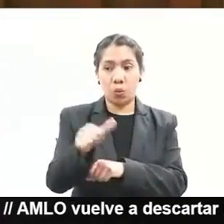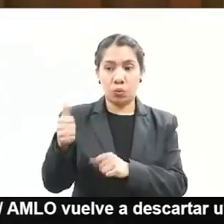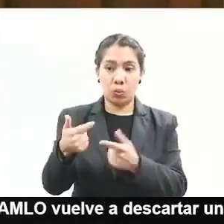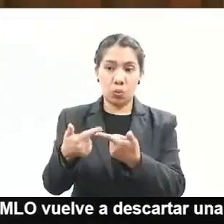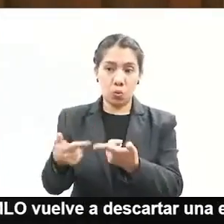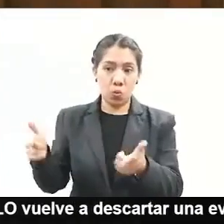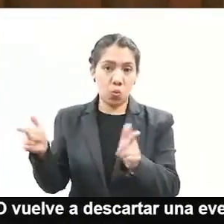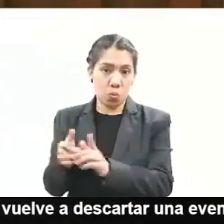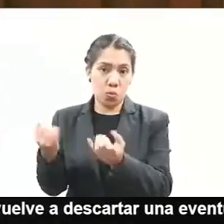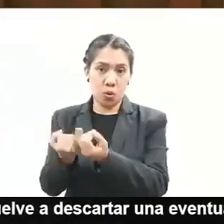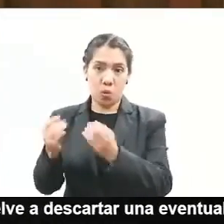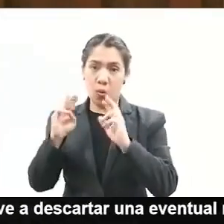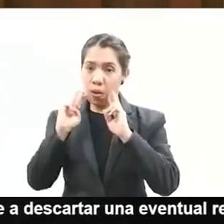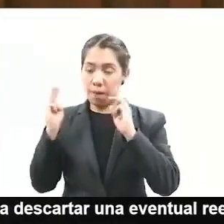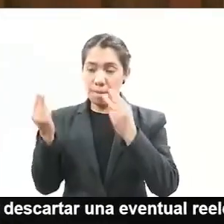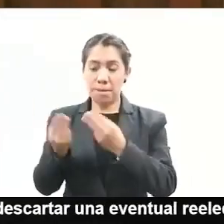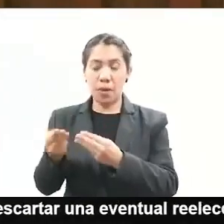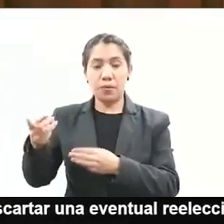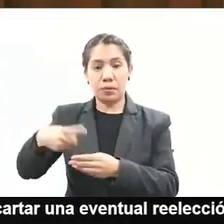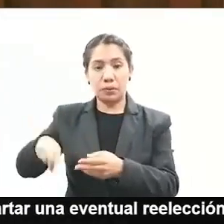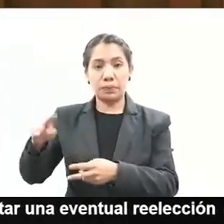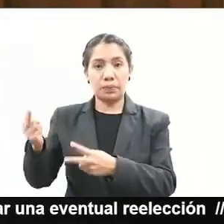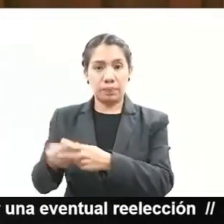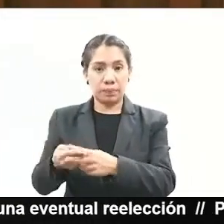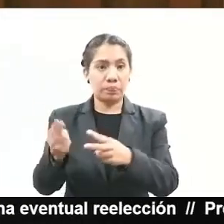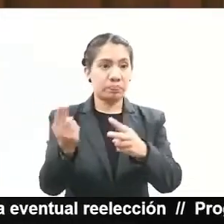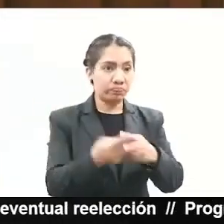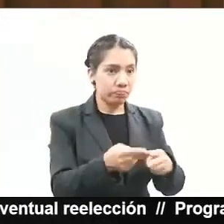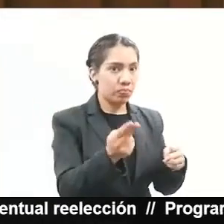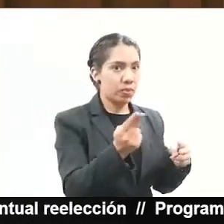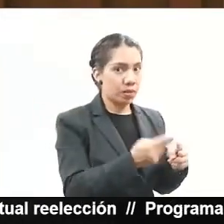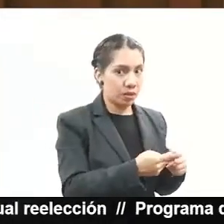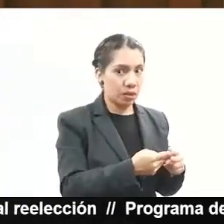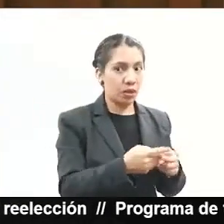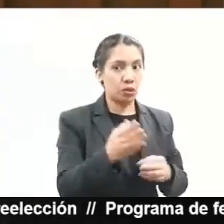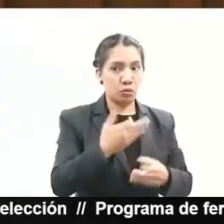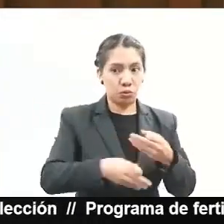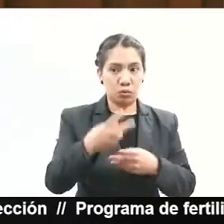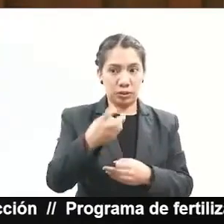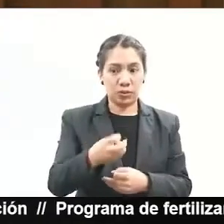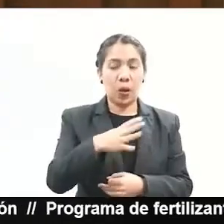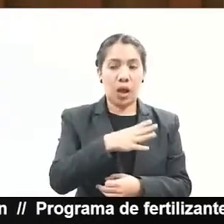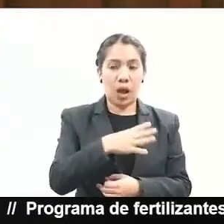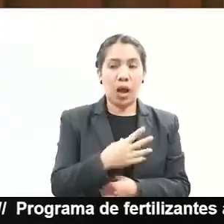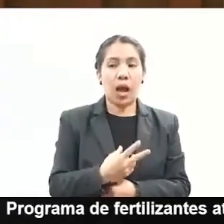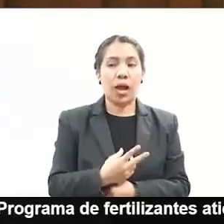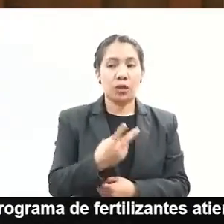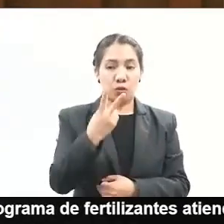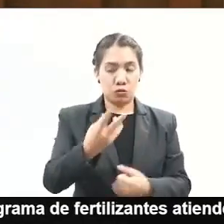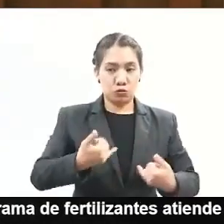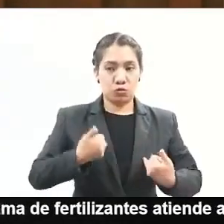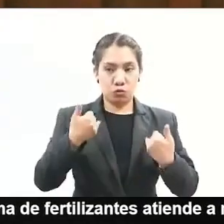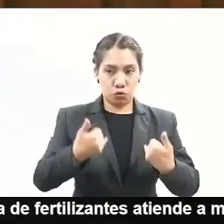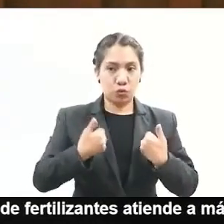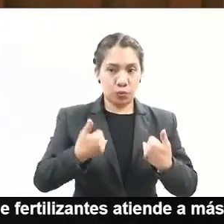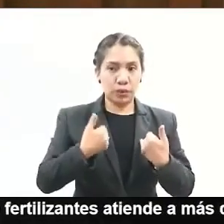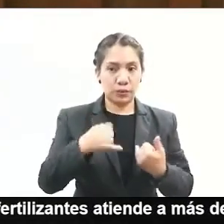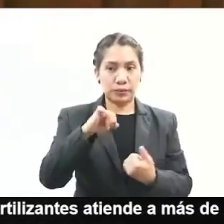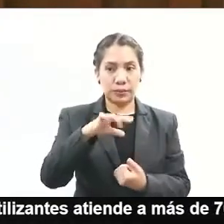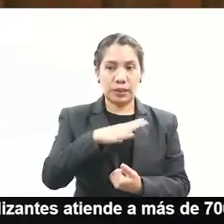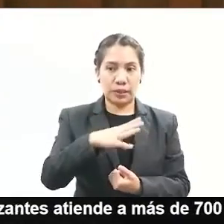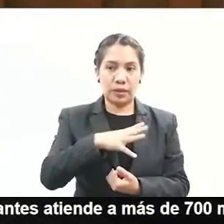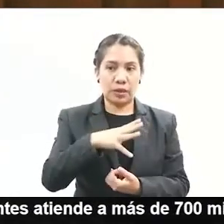crimen organizado. Y en base a esa información se encontraron, como saben, los restos de 2 jóvenes en